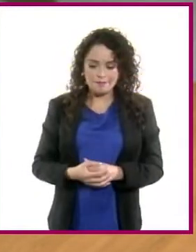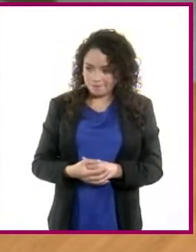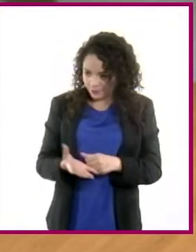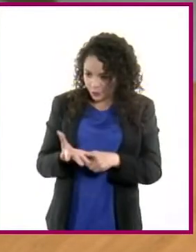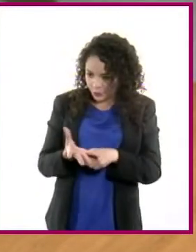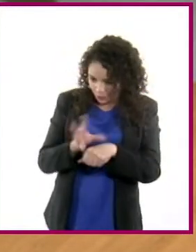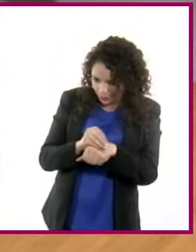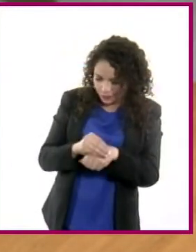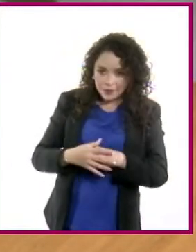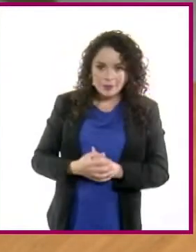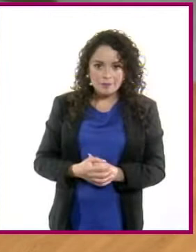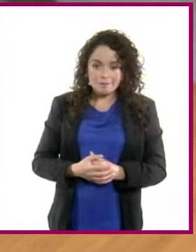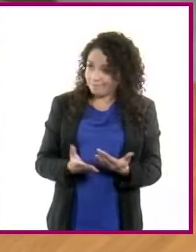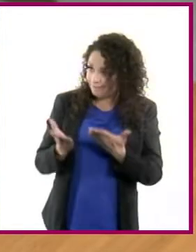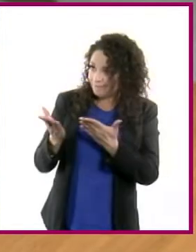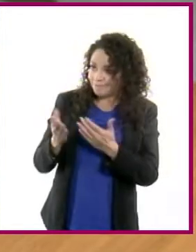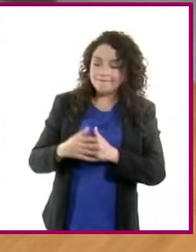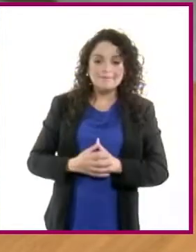permiso. Propio.